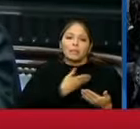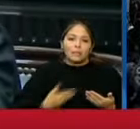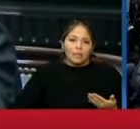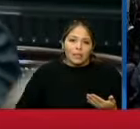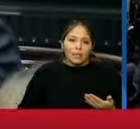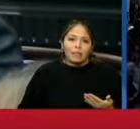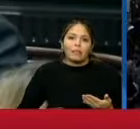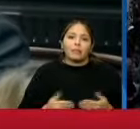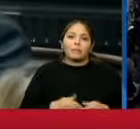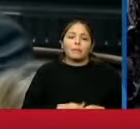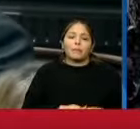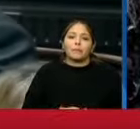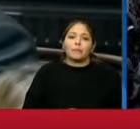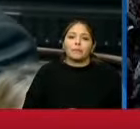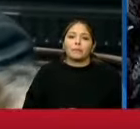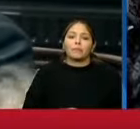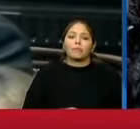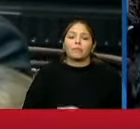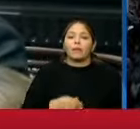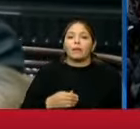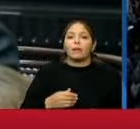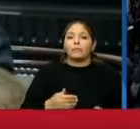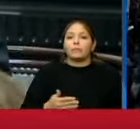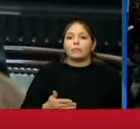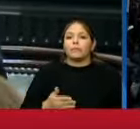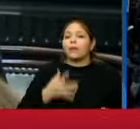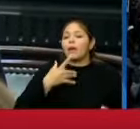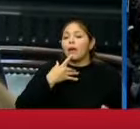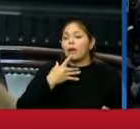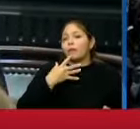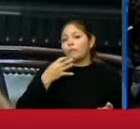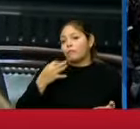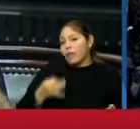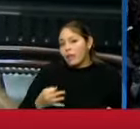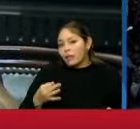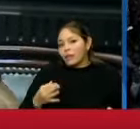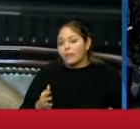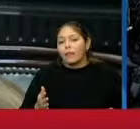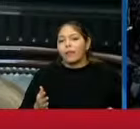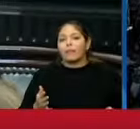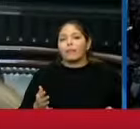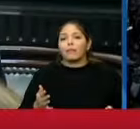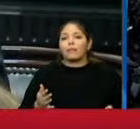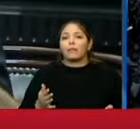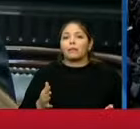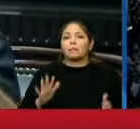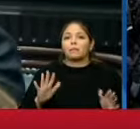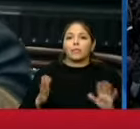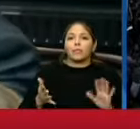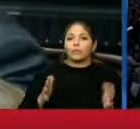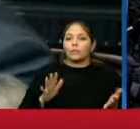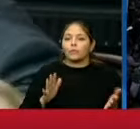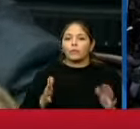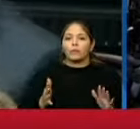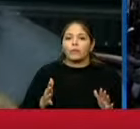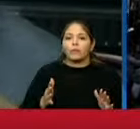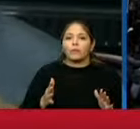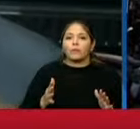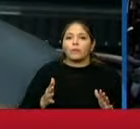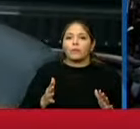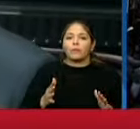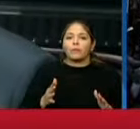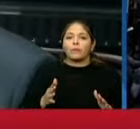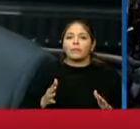dicen, no, señores, acá nadie hace nada a espalda de nadie, lo arreglamos en labor parlamentaria. Claro. Lo que pasa es que lo que se terminó es la mayoría